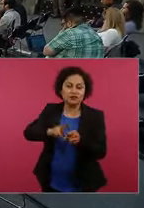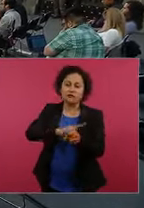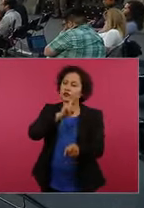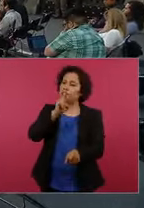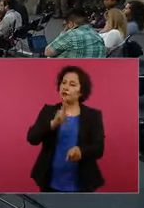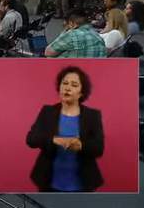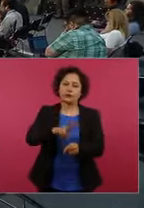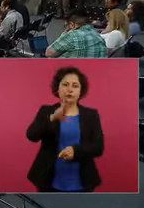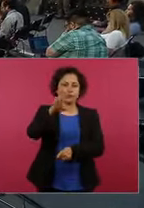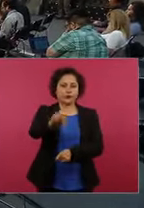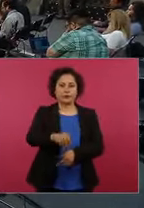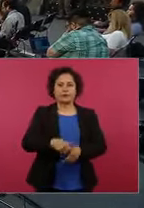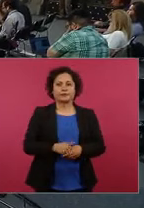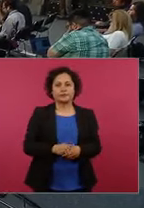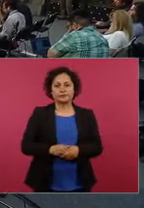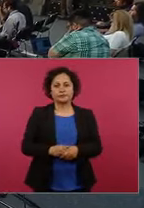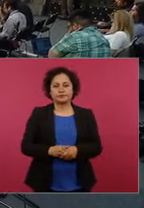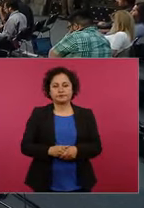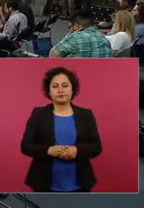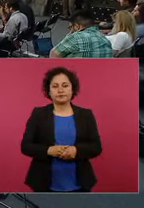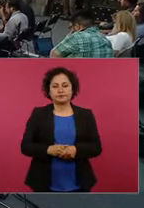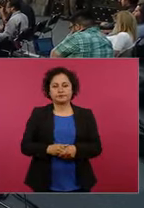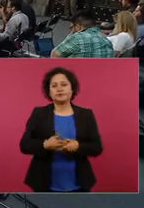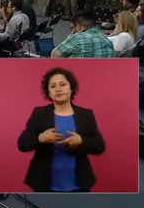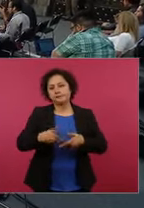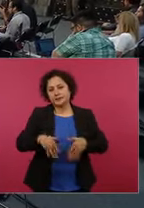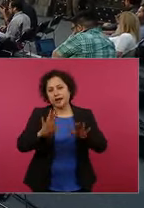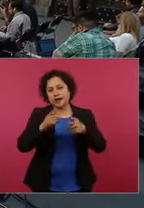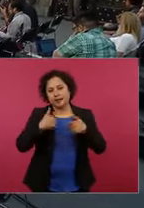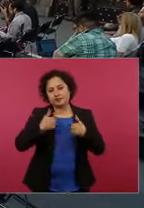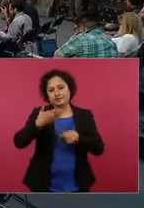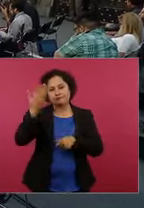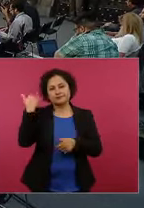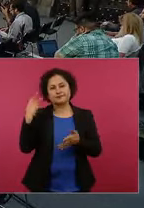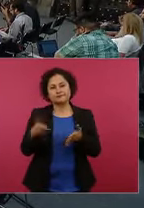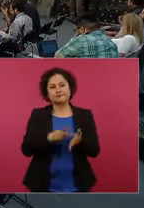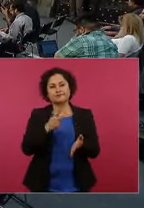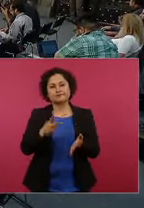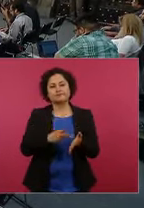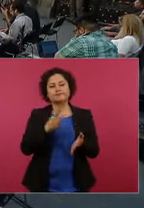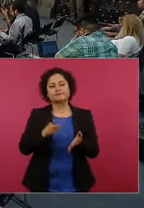Ya lo he dicho muchas veces, mi maestro